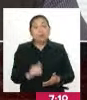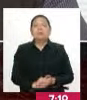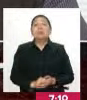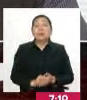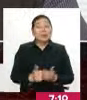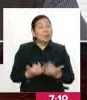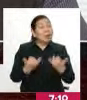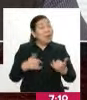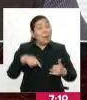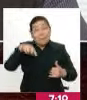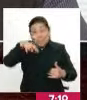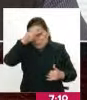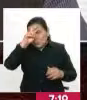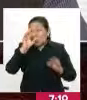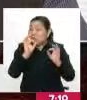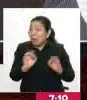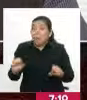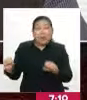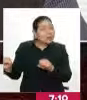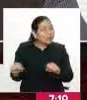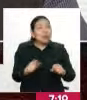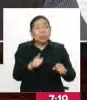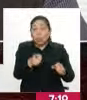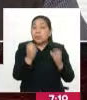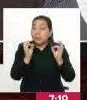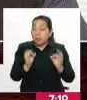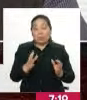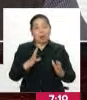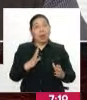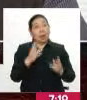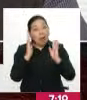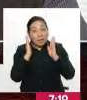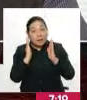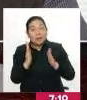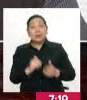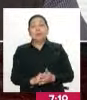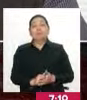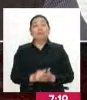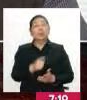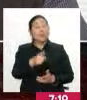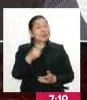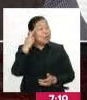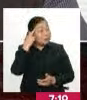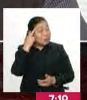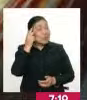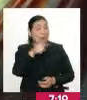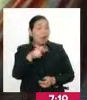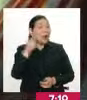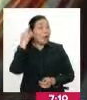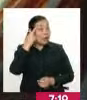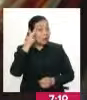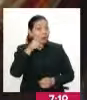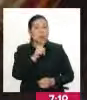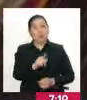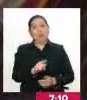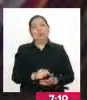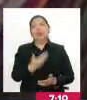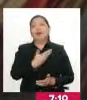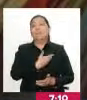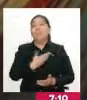Vivimos en un país sísmico, por lo tanto siempre tenemos que estar preparados. Gracias, nos vamos con esa reflexión. El ingeniero Hernando Tavera,